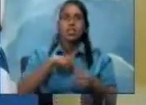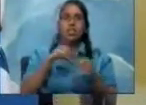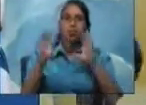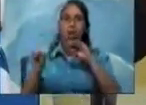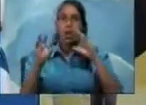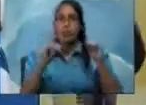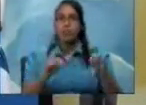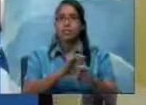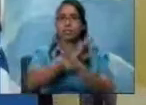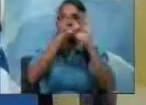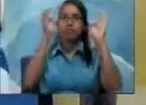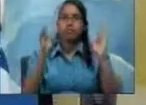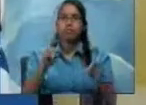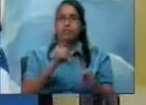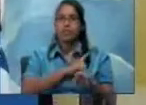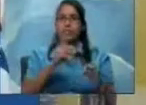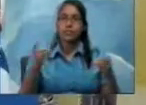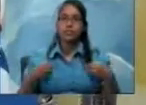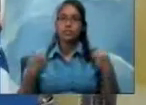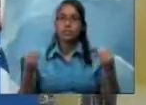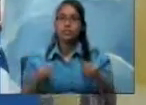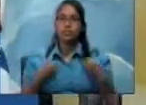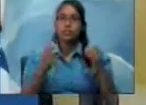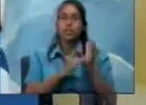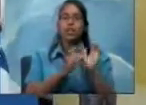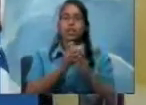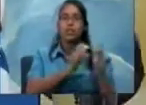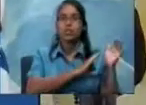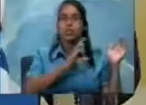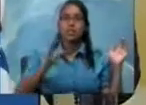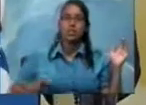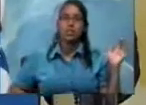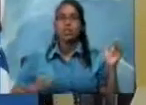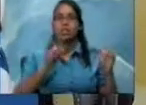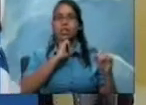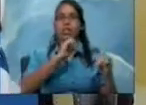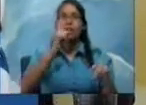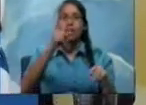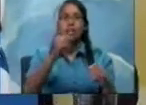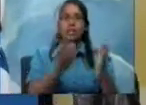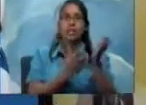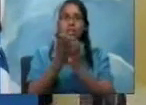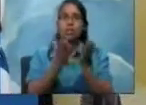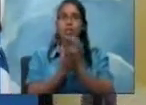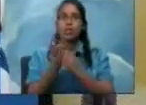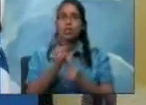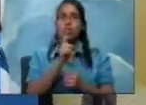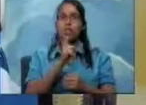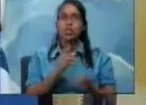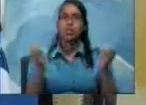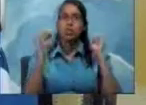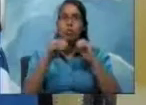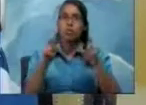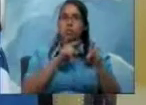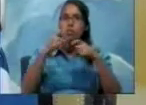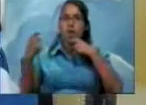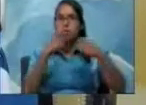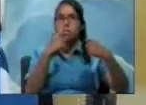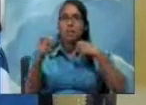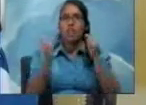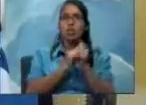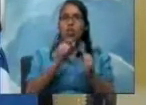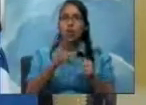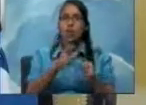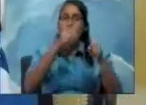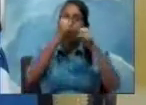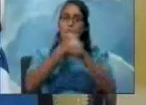actitud de la forma de vivir de Jesús Jesús es servidor no se puso a discutir con ellos los esperó